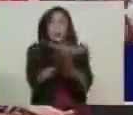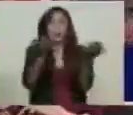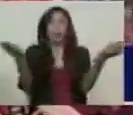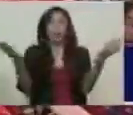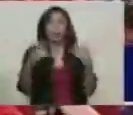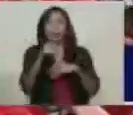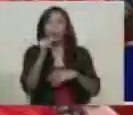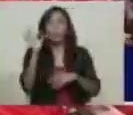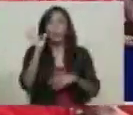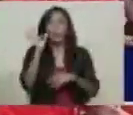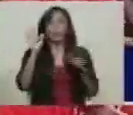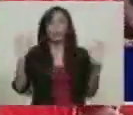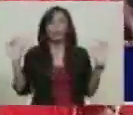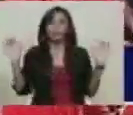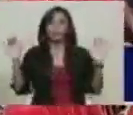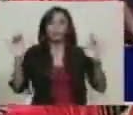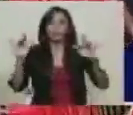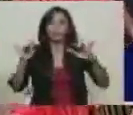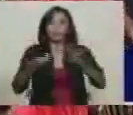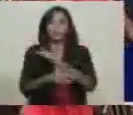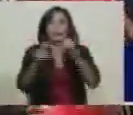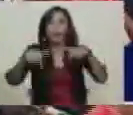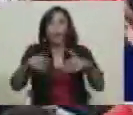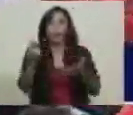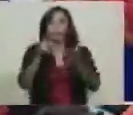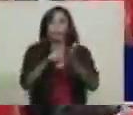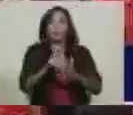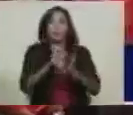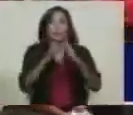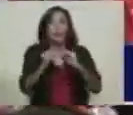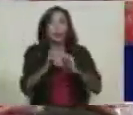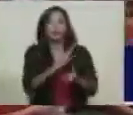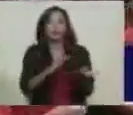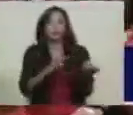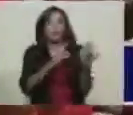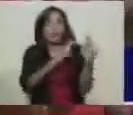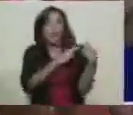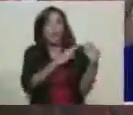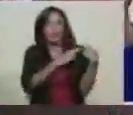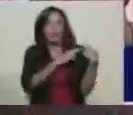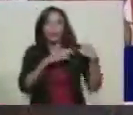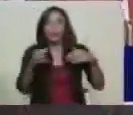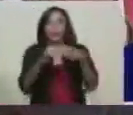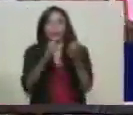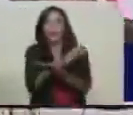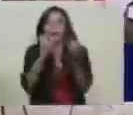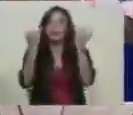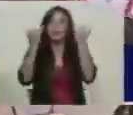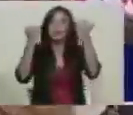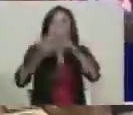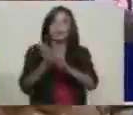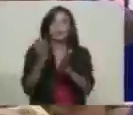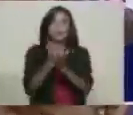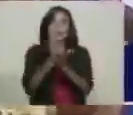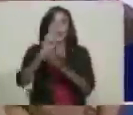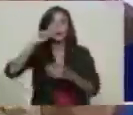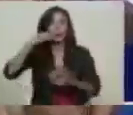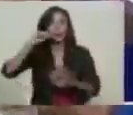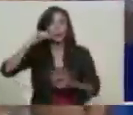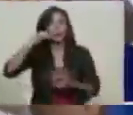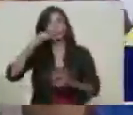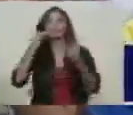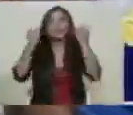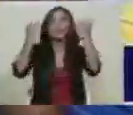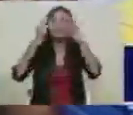son los encargados y encargadas de mantener viva la llama del comandante Chávez y la llama de la revolución.